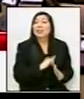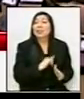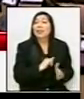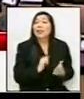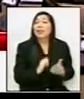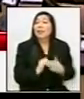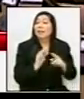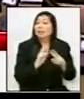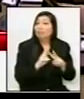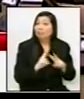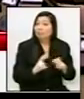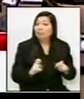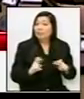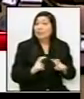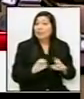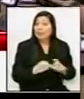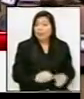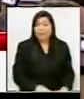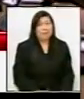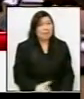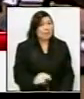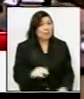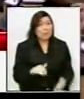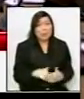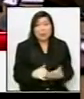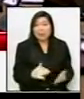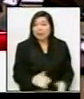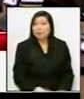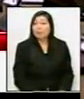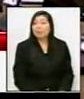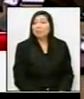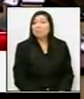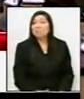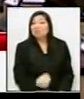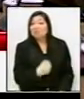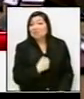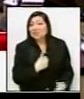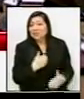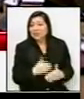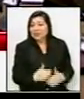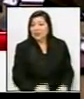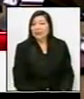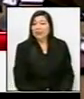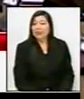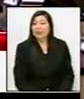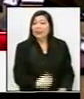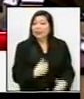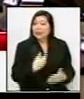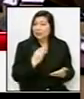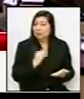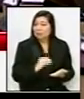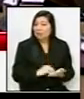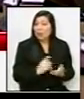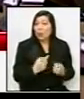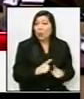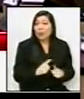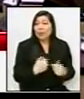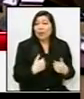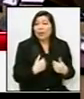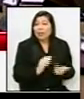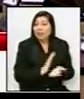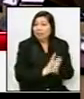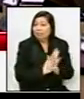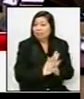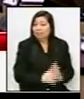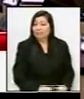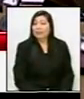lo tiene que analizar y reflexionar con la congresista Pacori. No se trata acá de ser obstinados y seguir con la misma posición cuando sabemos que eso no tiene ningún